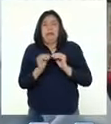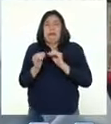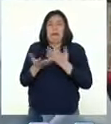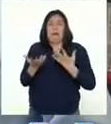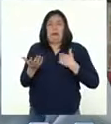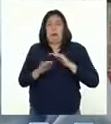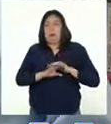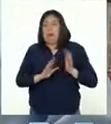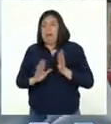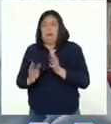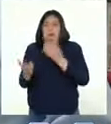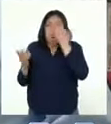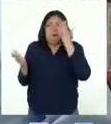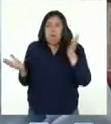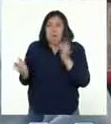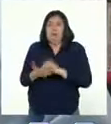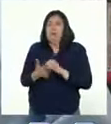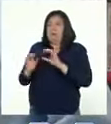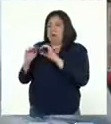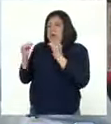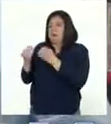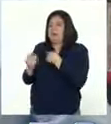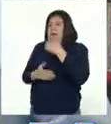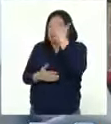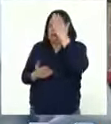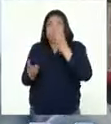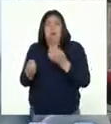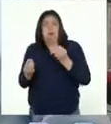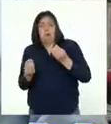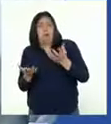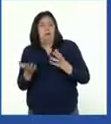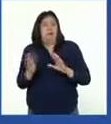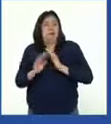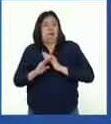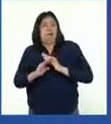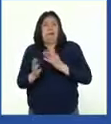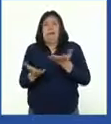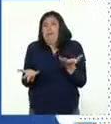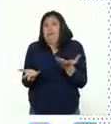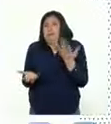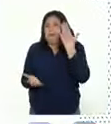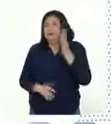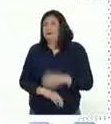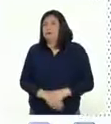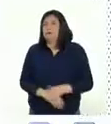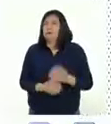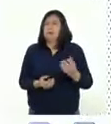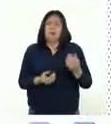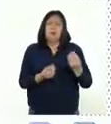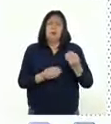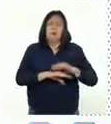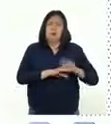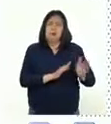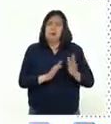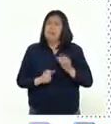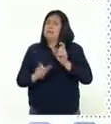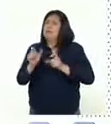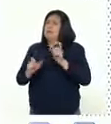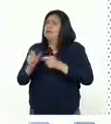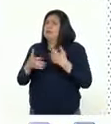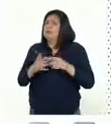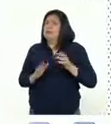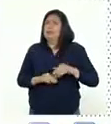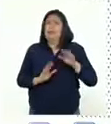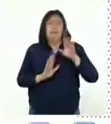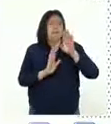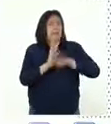suficientemente organizados, no siempre las instituciones saben responder a este desastre. ¿Cómo puede prepararse la población para